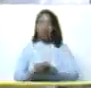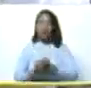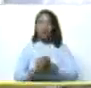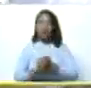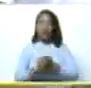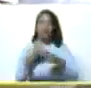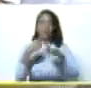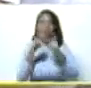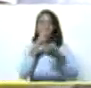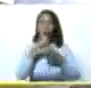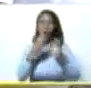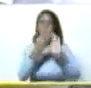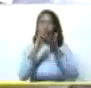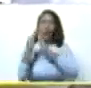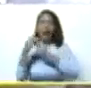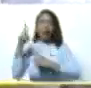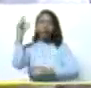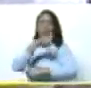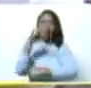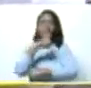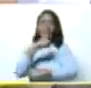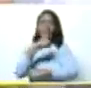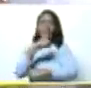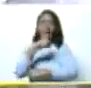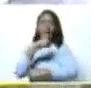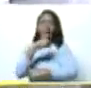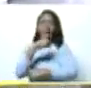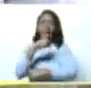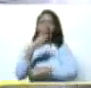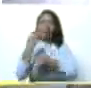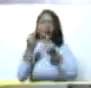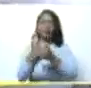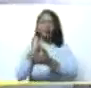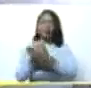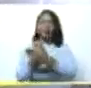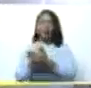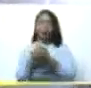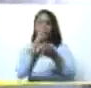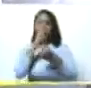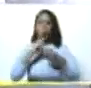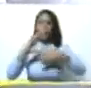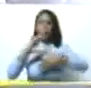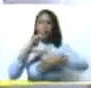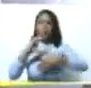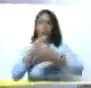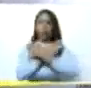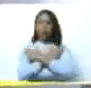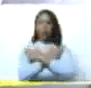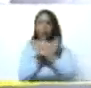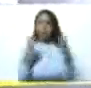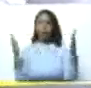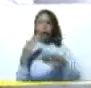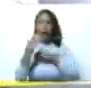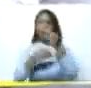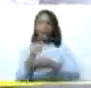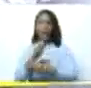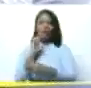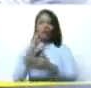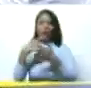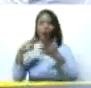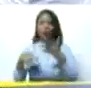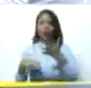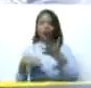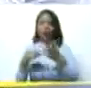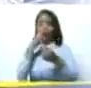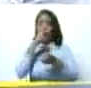Pero el banco comunal necesita hierros. El Banco Bicentenario, presidente, está dispuesto a dar recursos a través